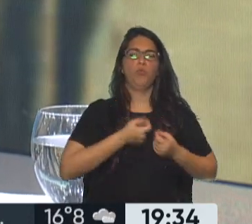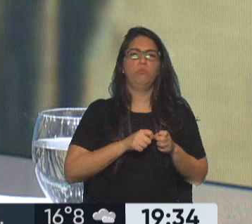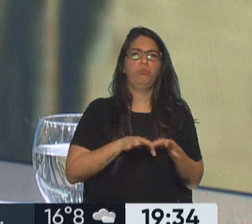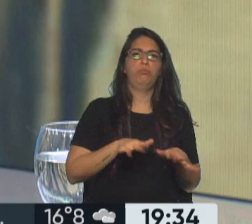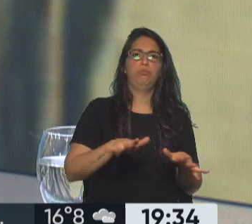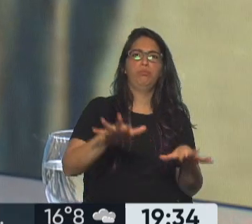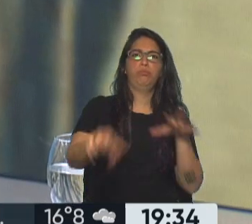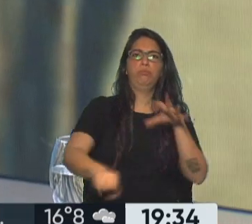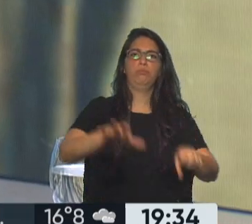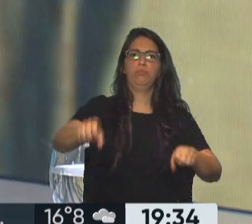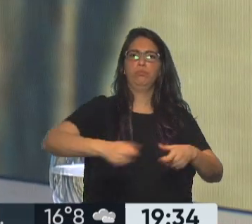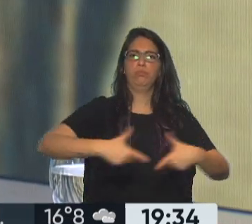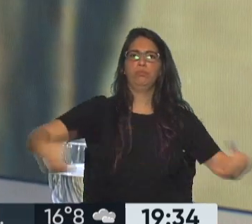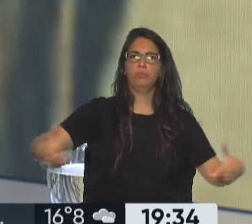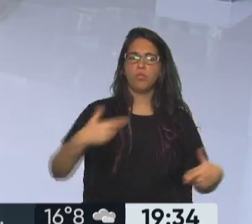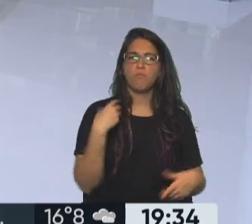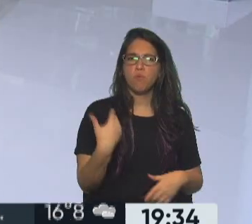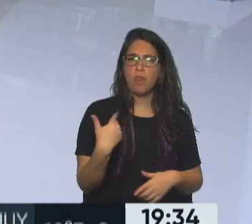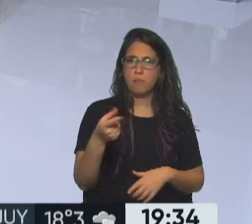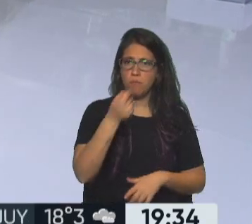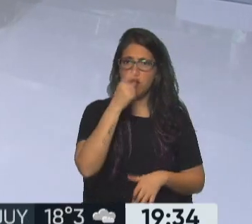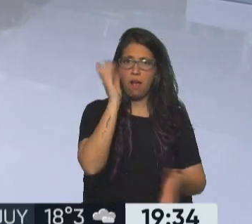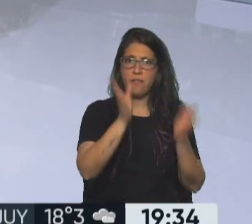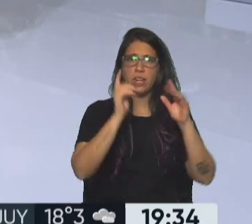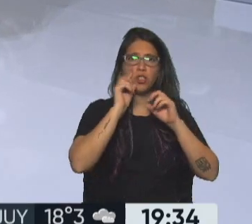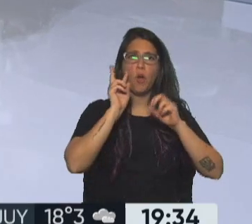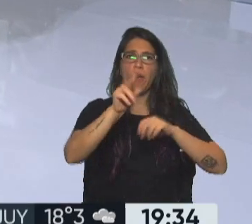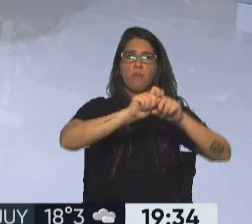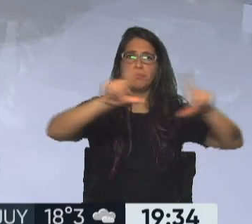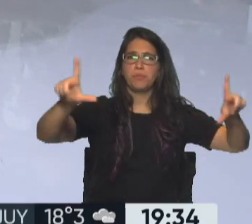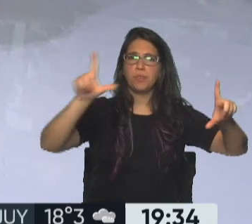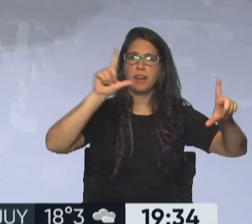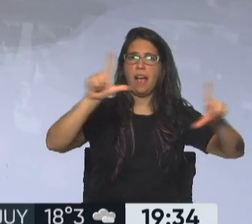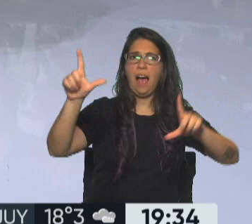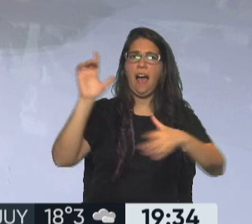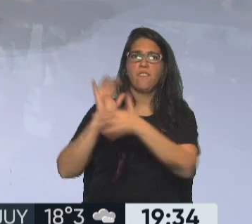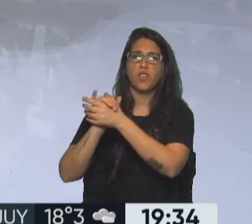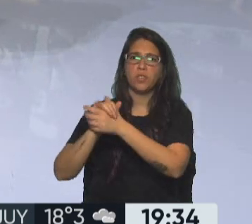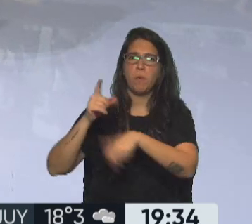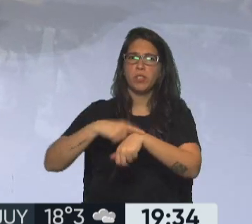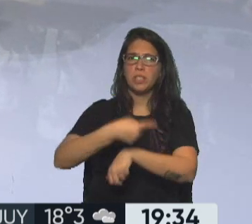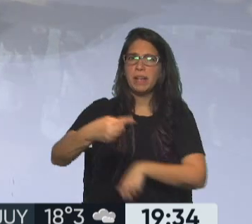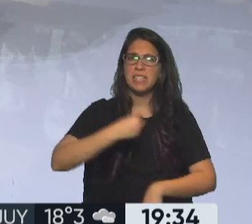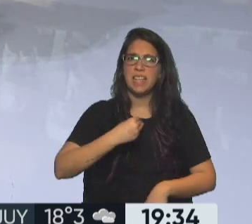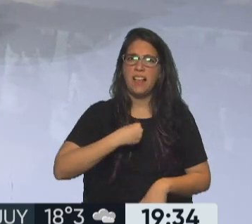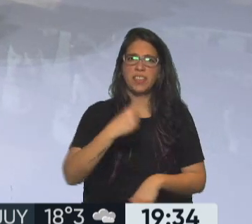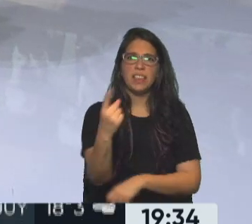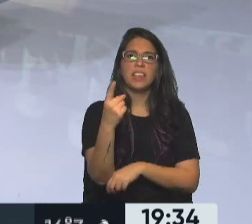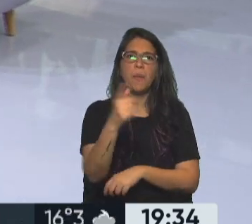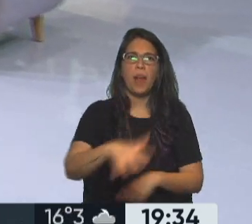sus tentáculos de poder? Mirá, uno habla de violencia y lo veo a Alfonsín, eso es Semana Santa, eso es Tablada.